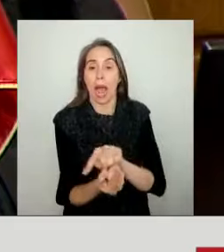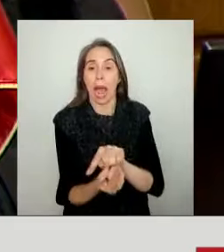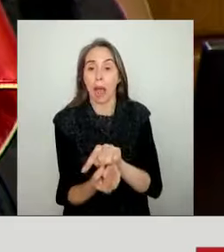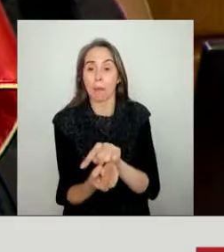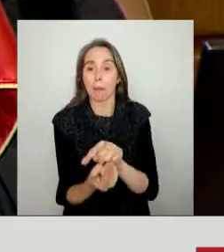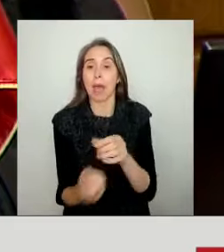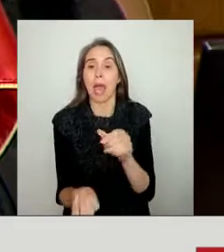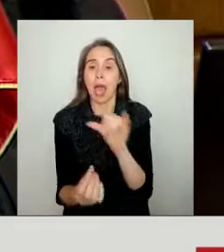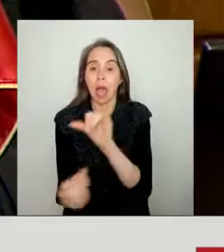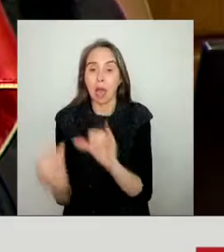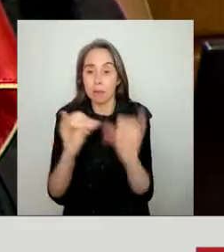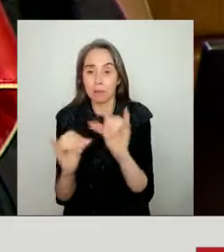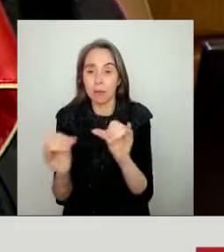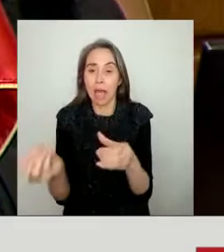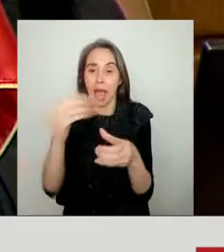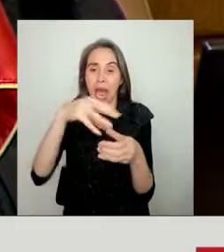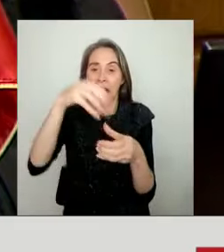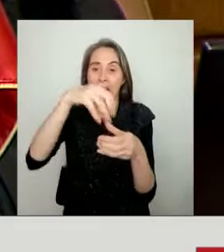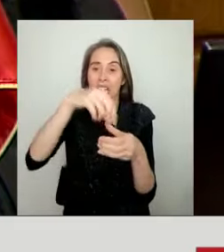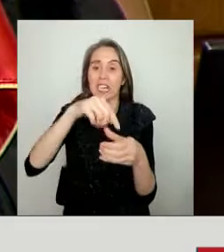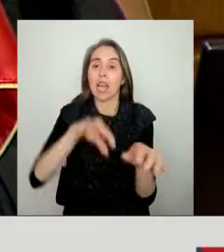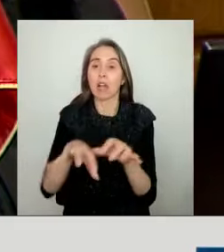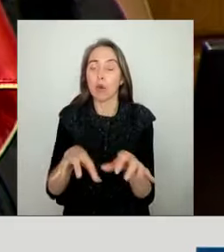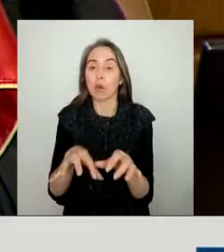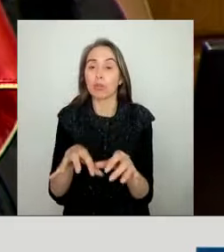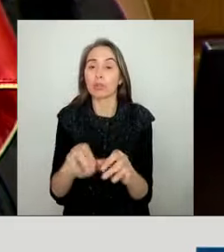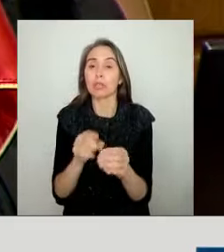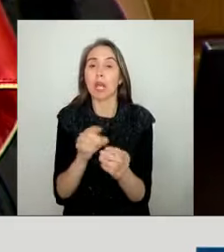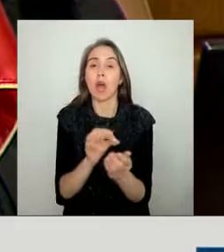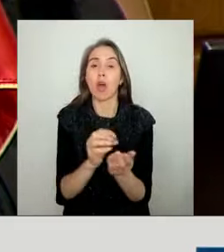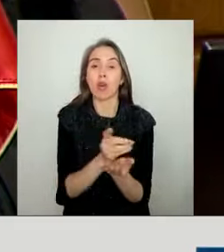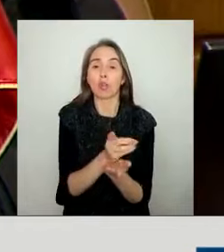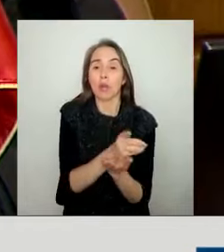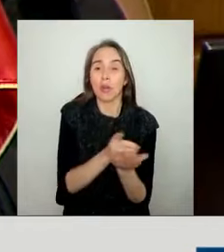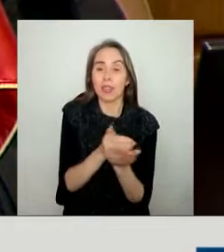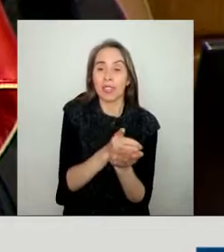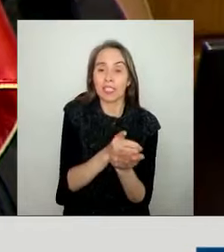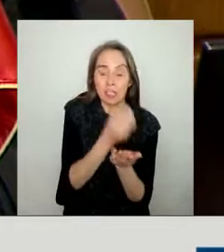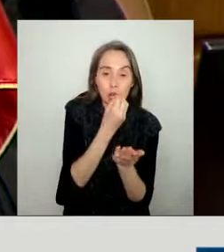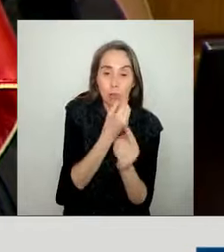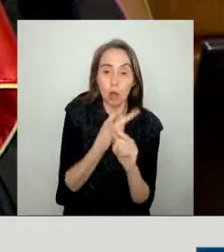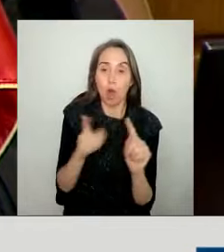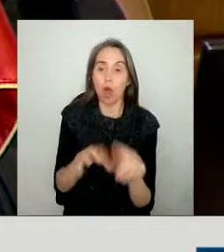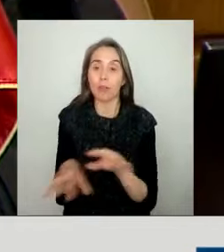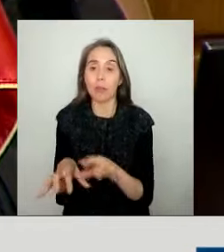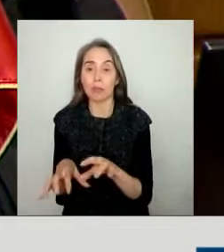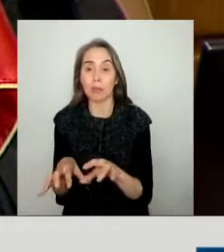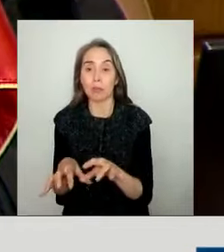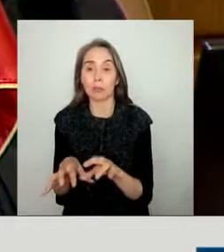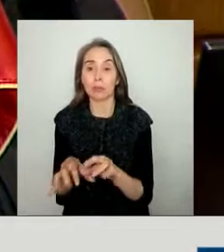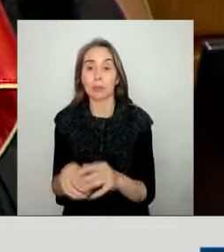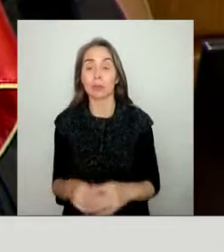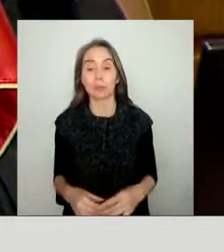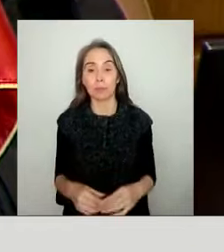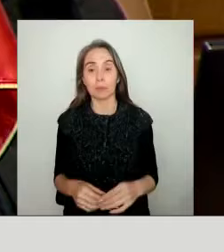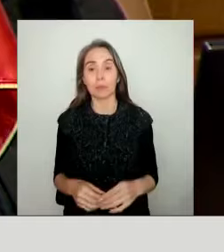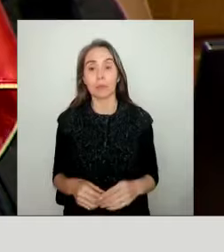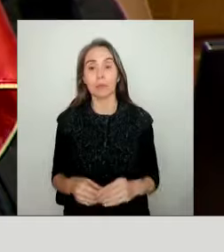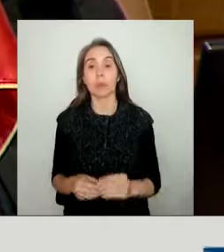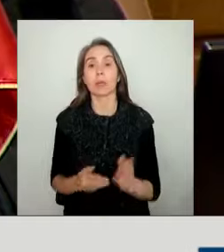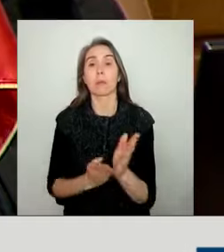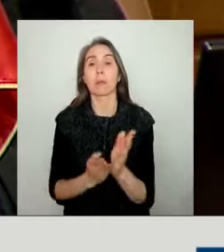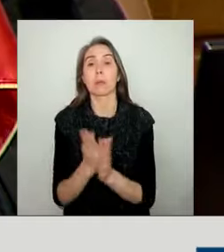elementos o diseñando con con otras eh materias distintas eh entramos en la cancha de lo que son los